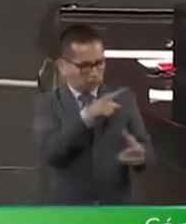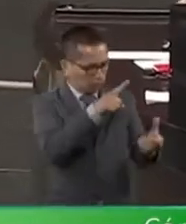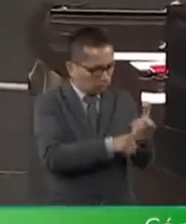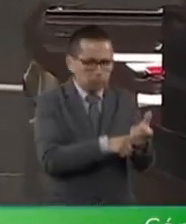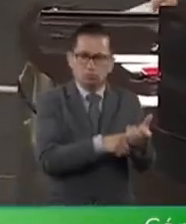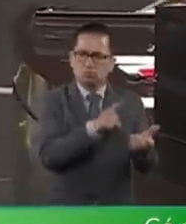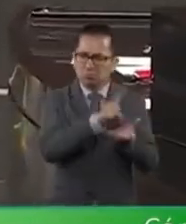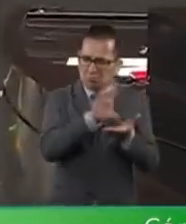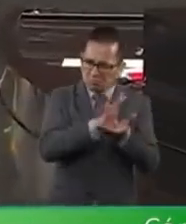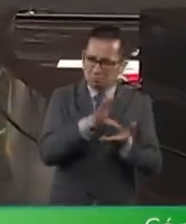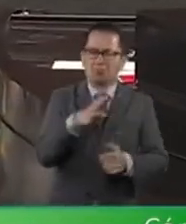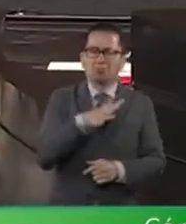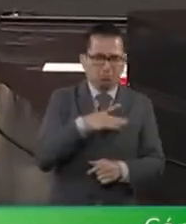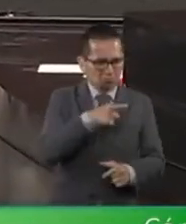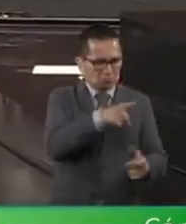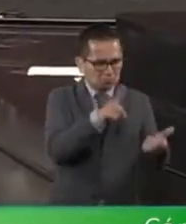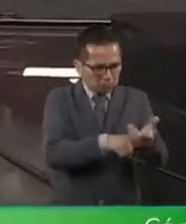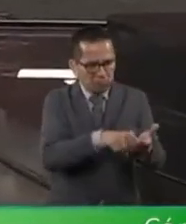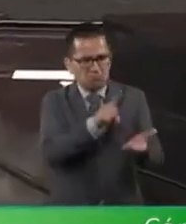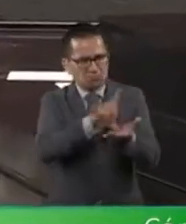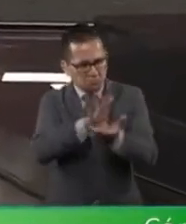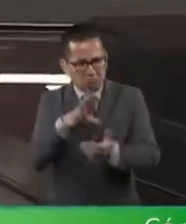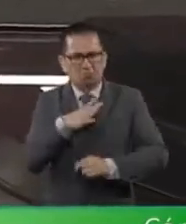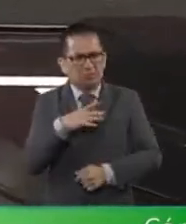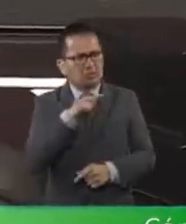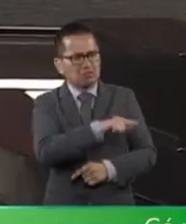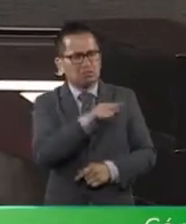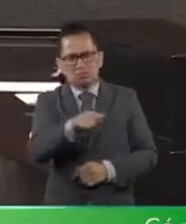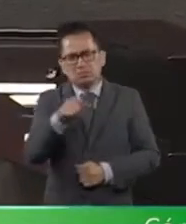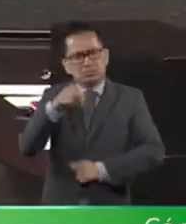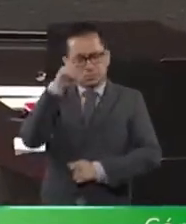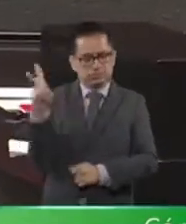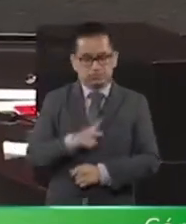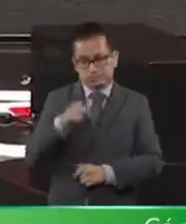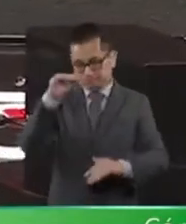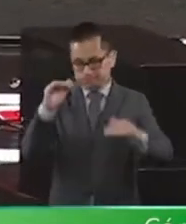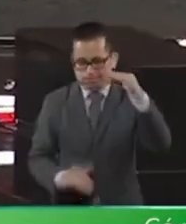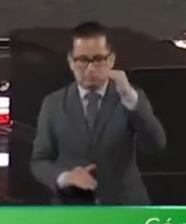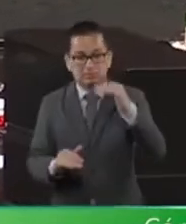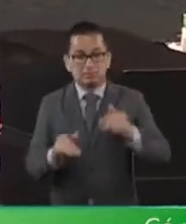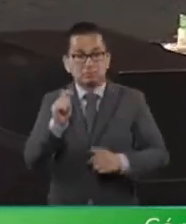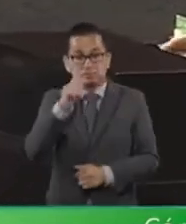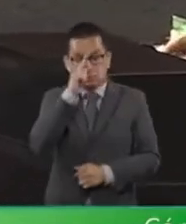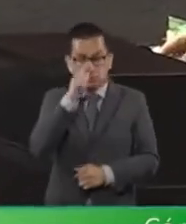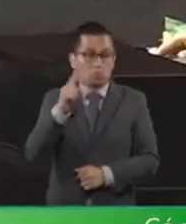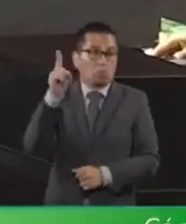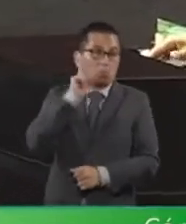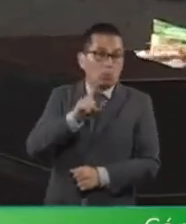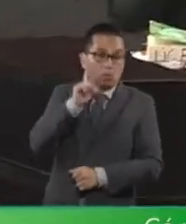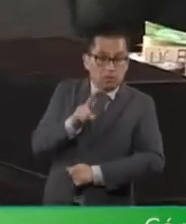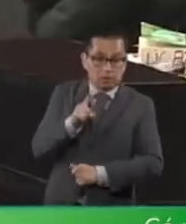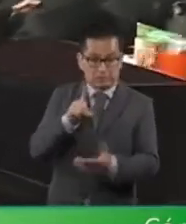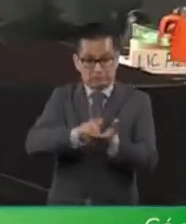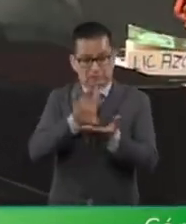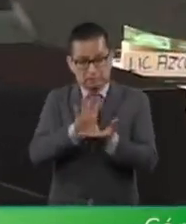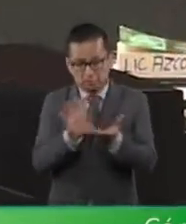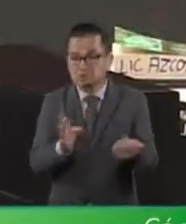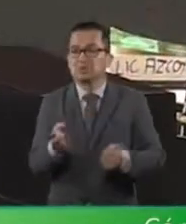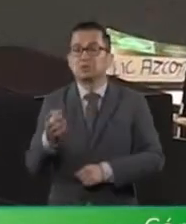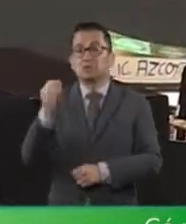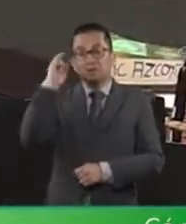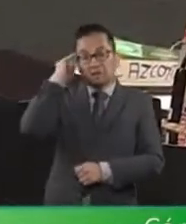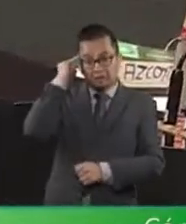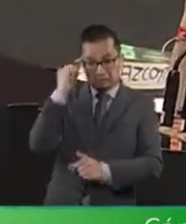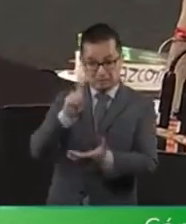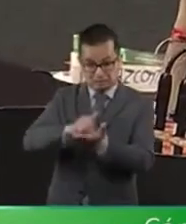discapacidad que se encuentre en las peores condiciones. Sean mujeres con discapacidad, indígenas con